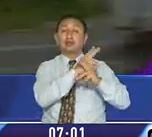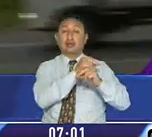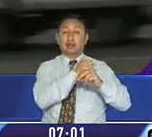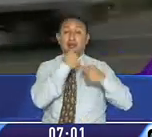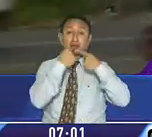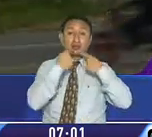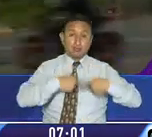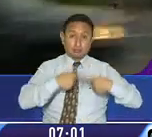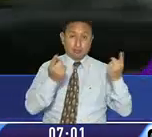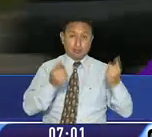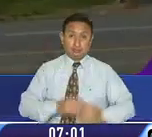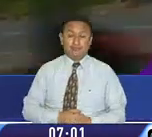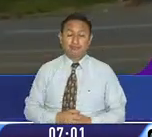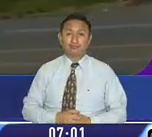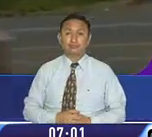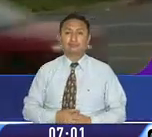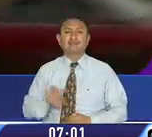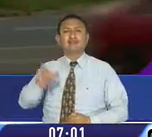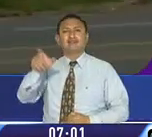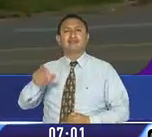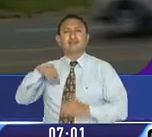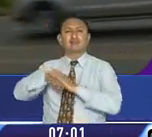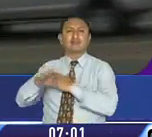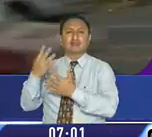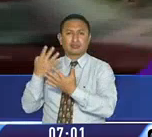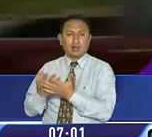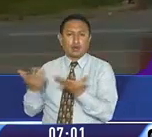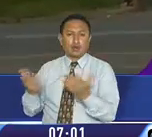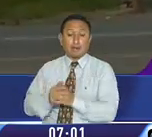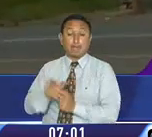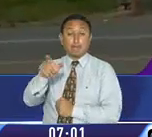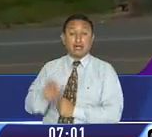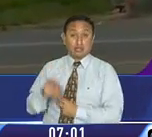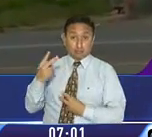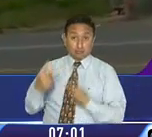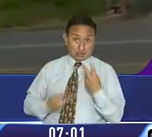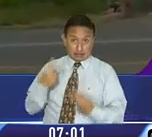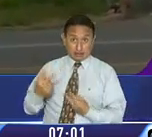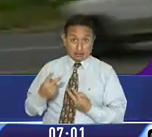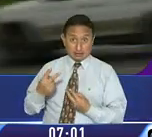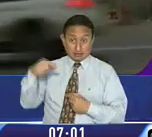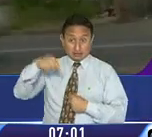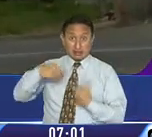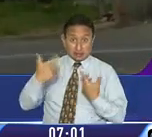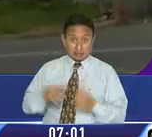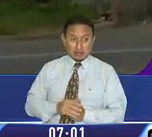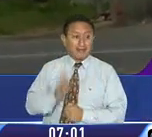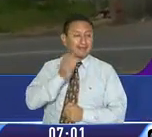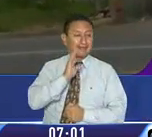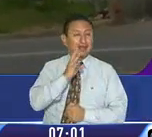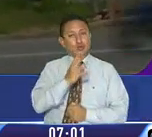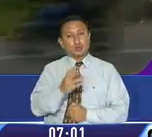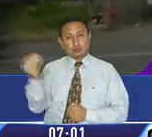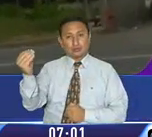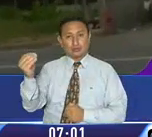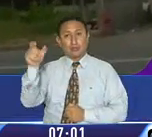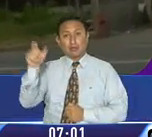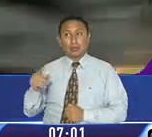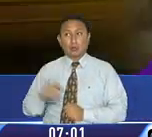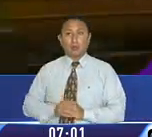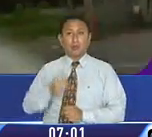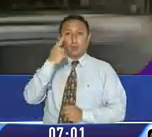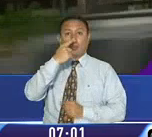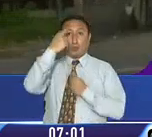Fuerzas Armadas. Los reos se mezclaron con las visitas, con las personas que ya estaban saliendo, intentaban salir